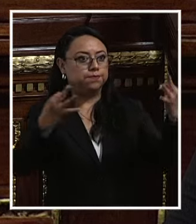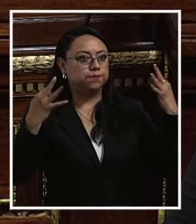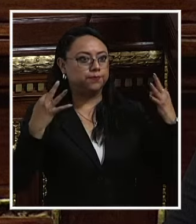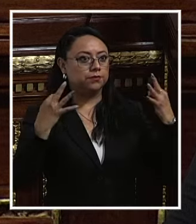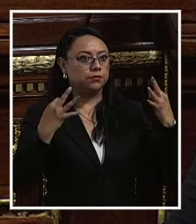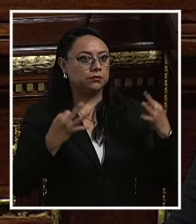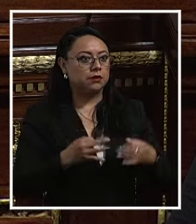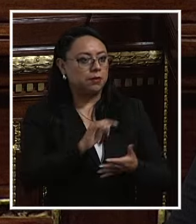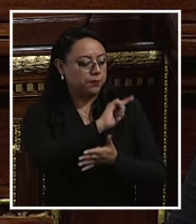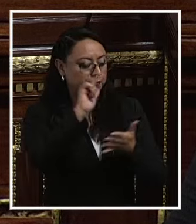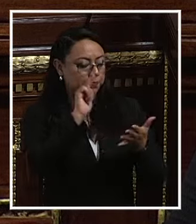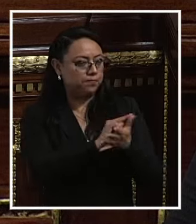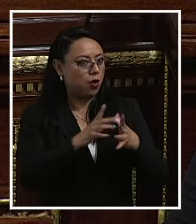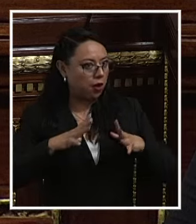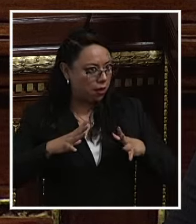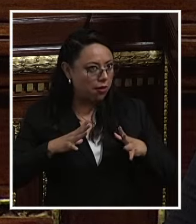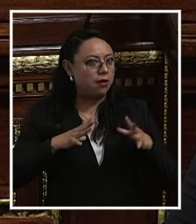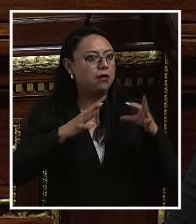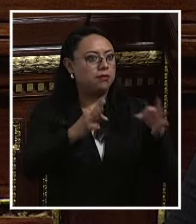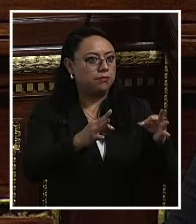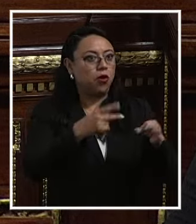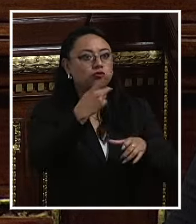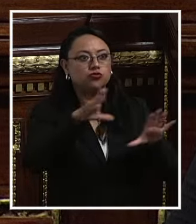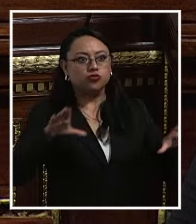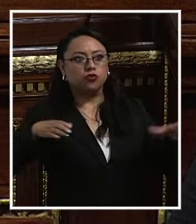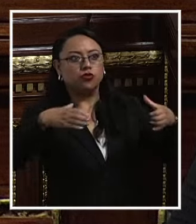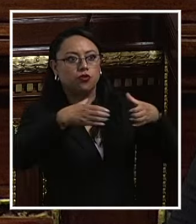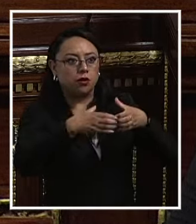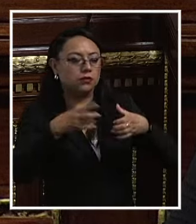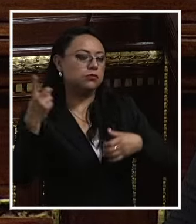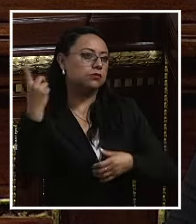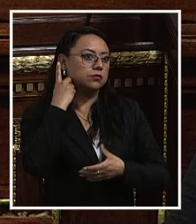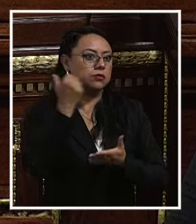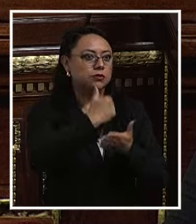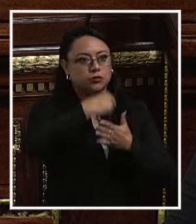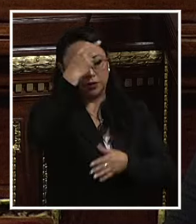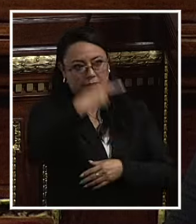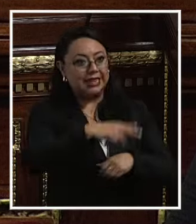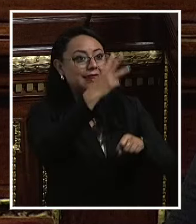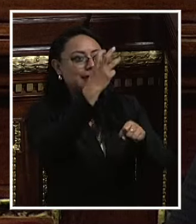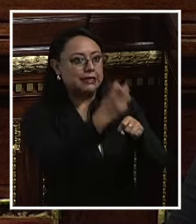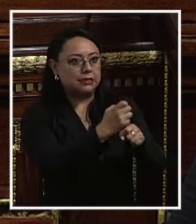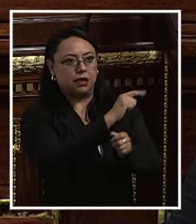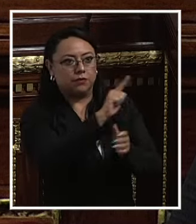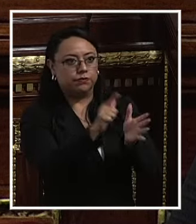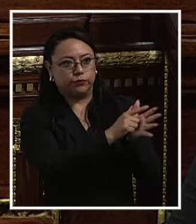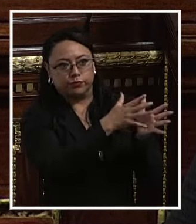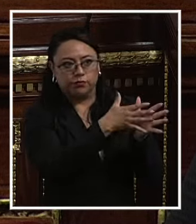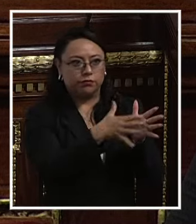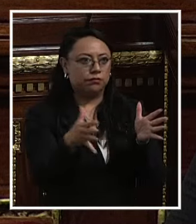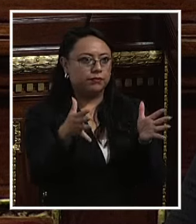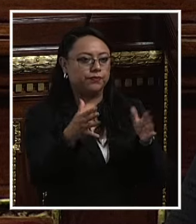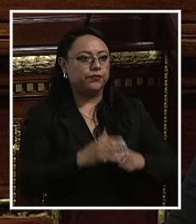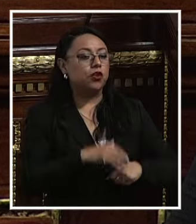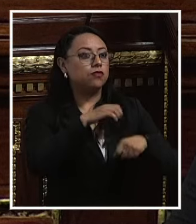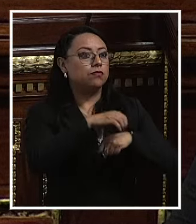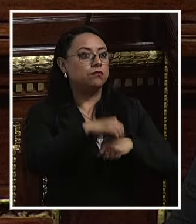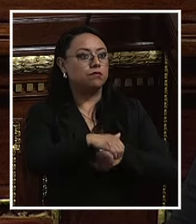la legal constitución del Congreso de la Ciudad de México de la tercera legislatura.